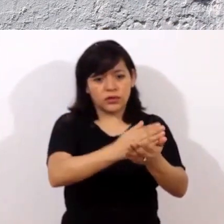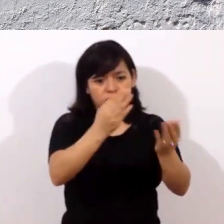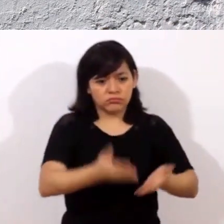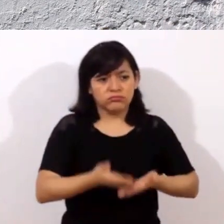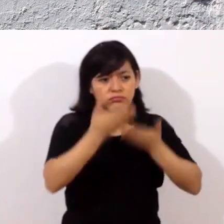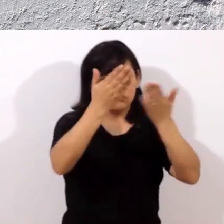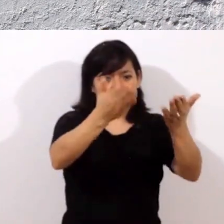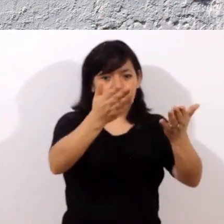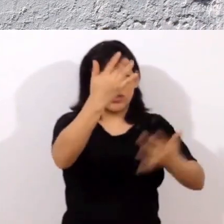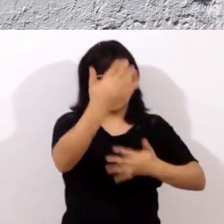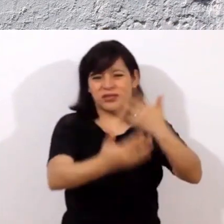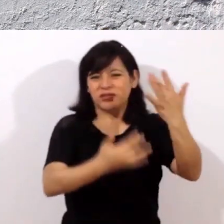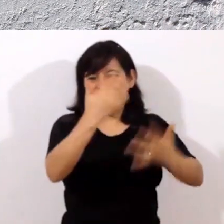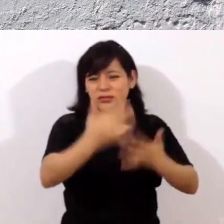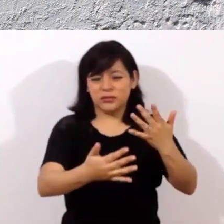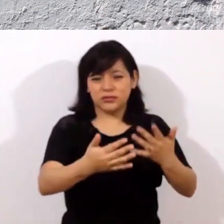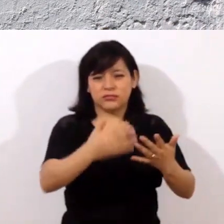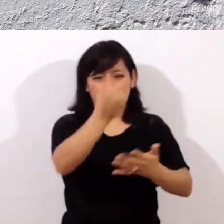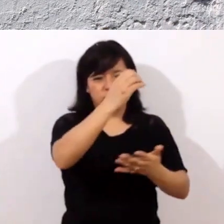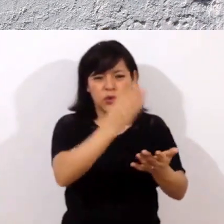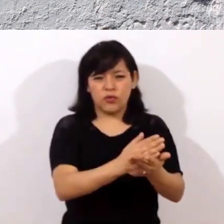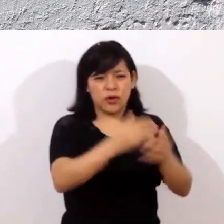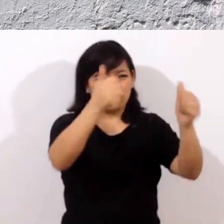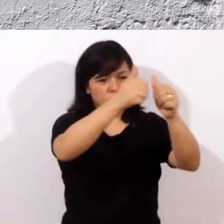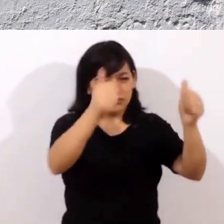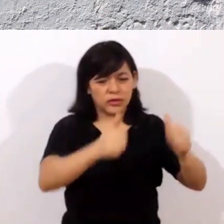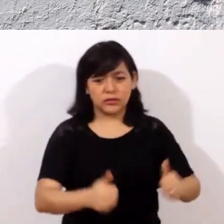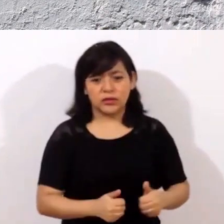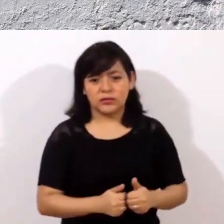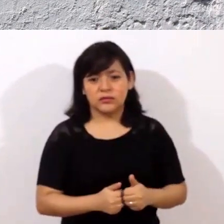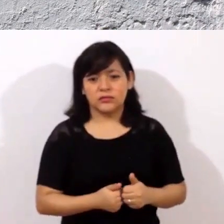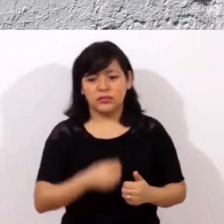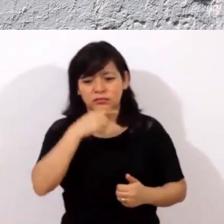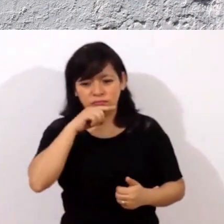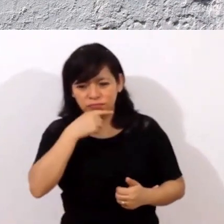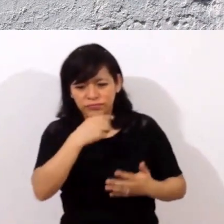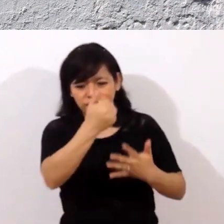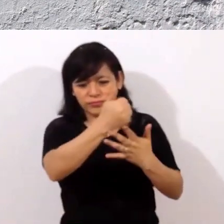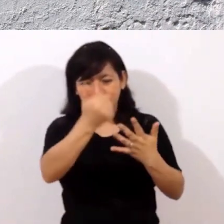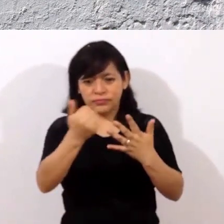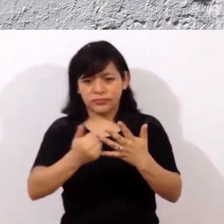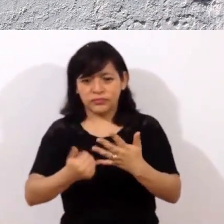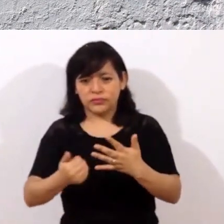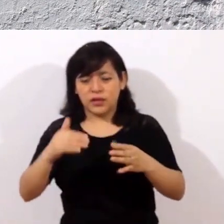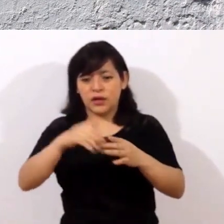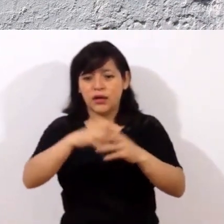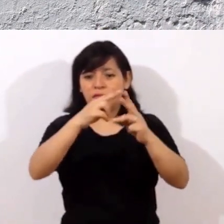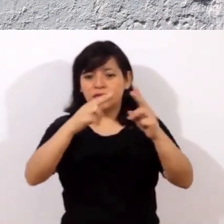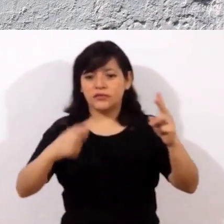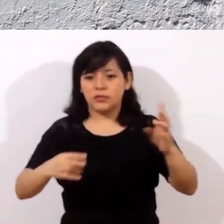pueblo. Bueno, en aquellas alturas, y a la grata sombra de los árboles, de los